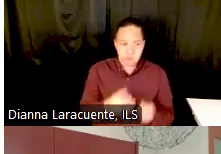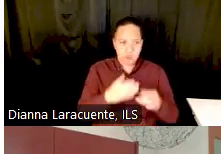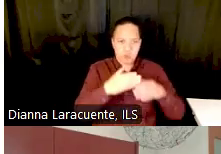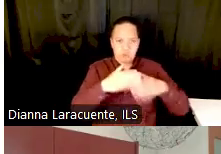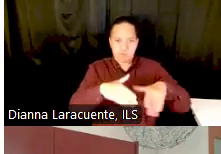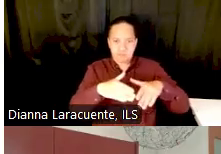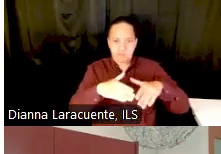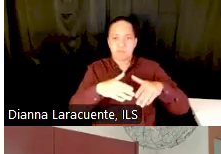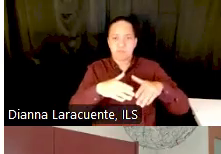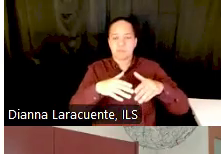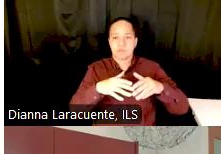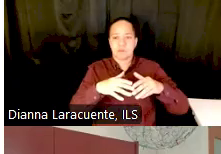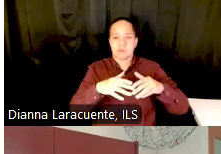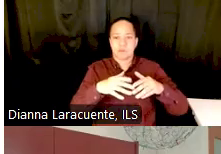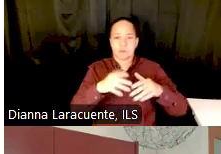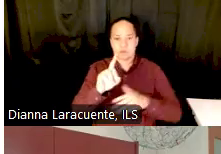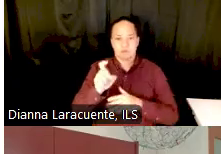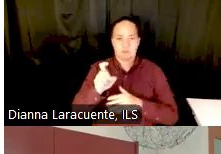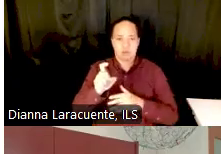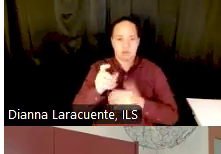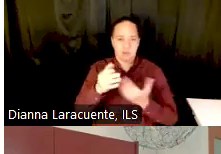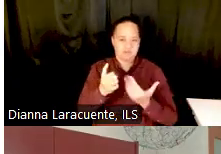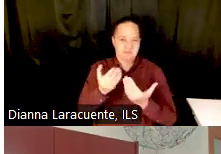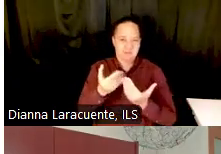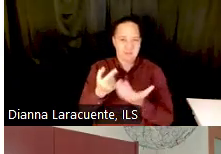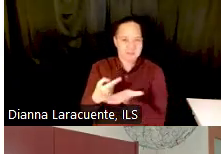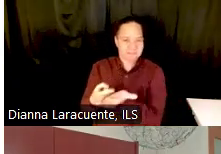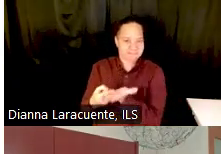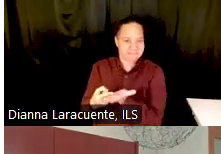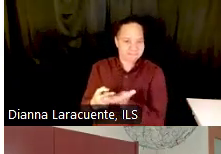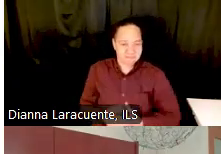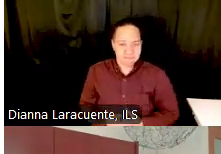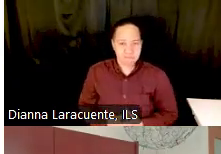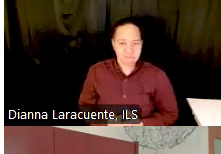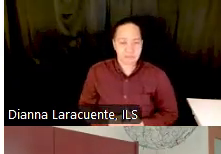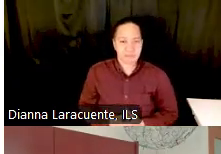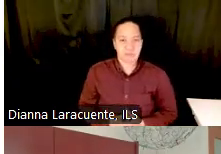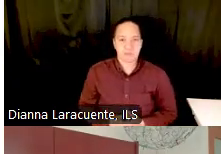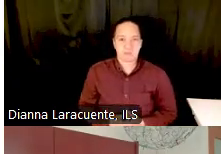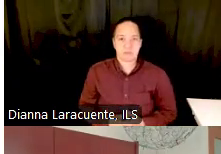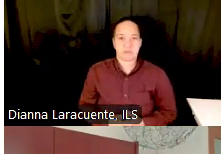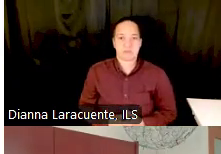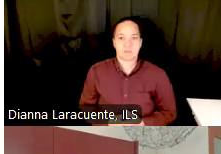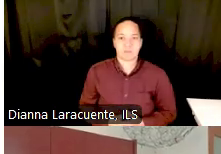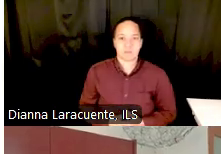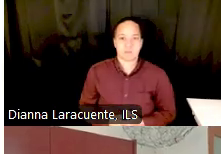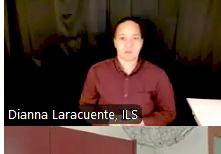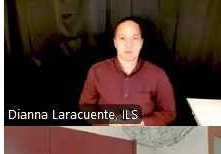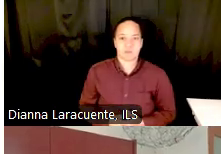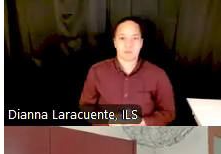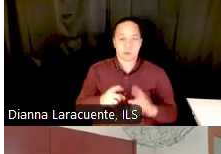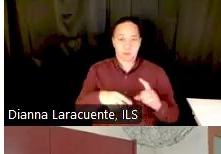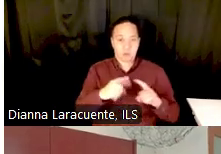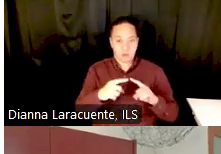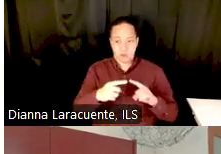condición para hacer más fácil la discusión, ¿verdad? En teoría, cuando uno está al frente del salón de clase, pues